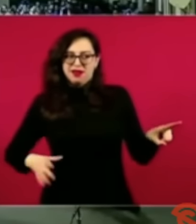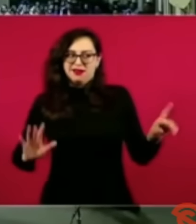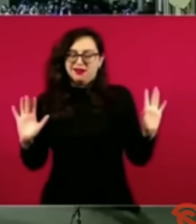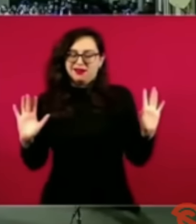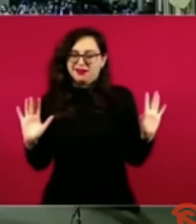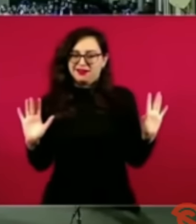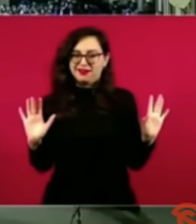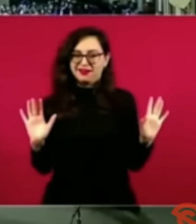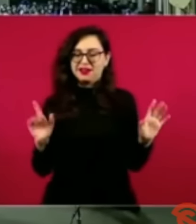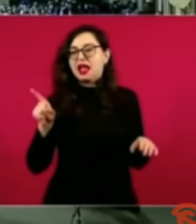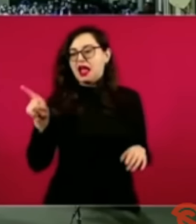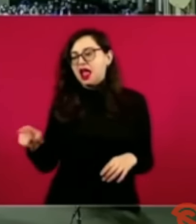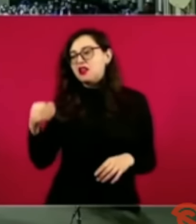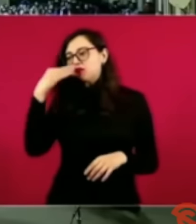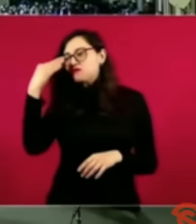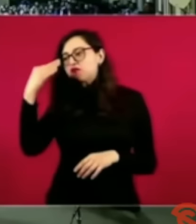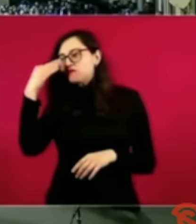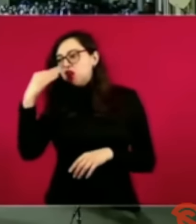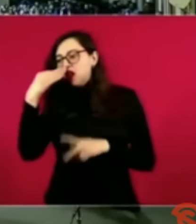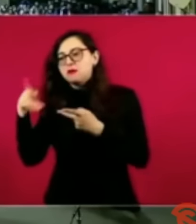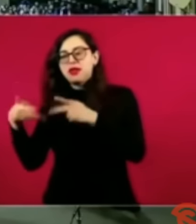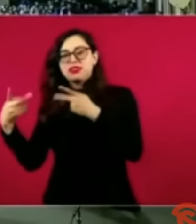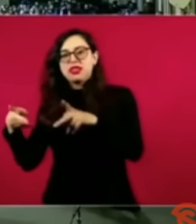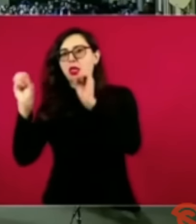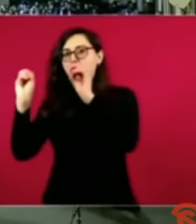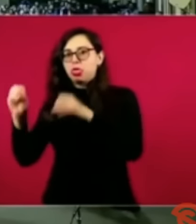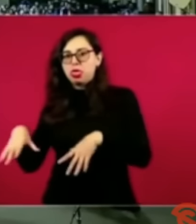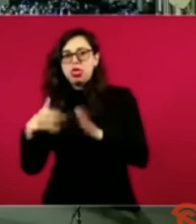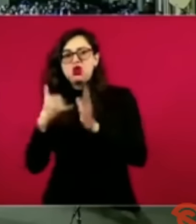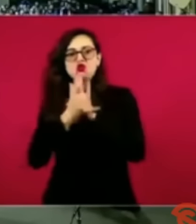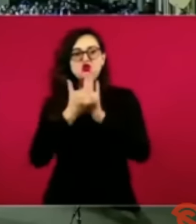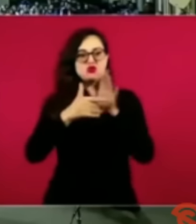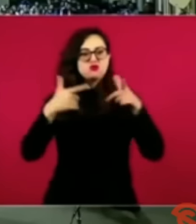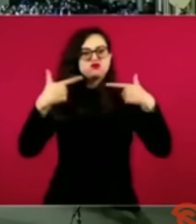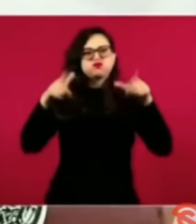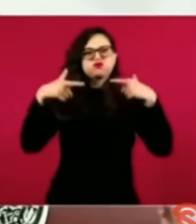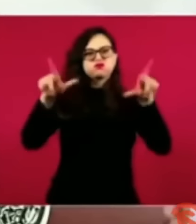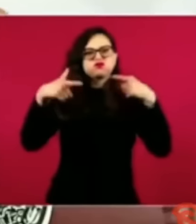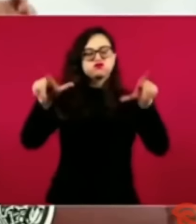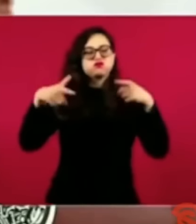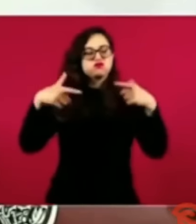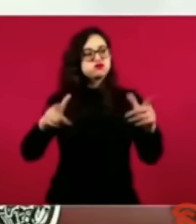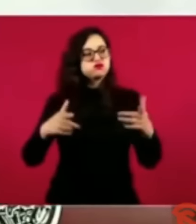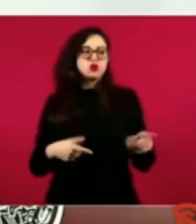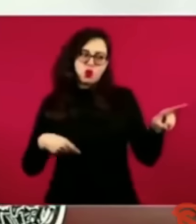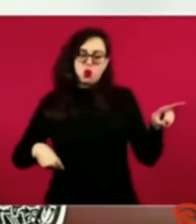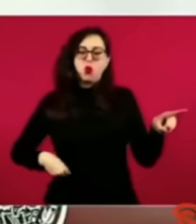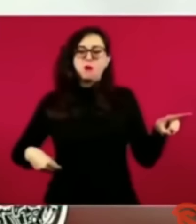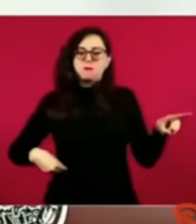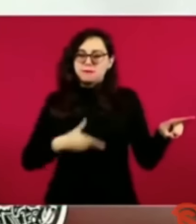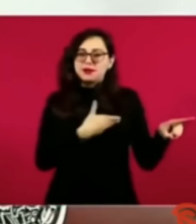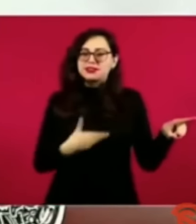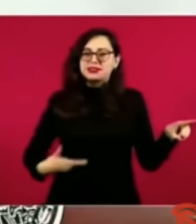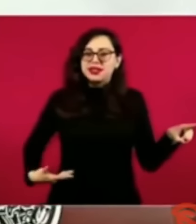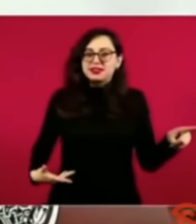De vender flores a youtubero. Y como ese ejemplo, hay